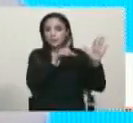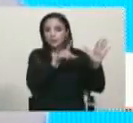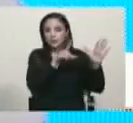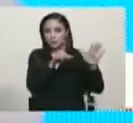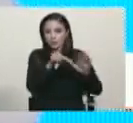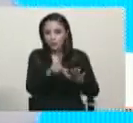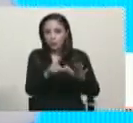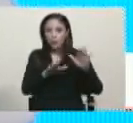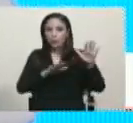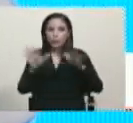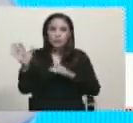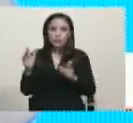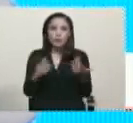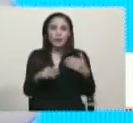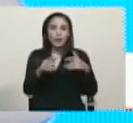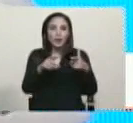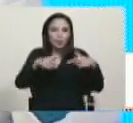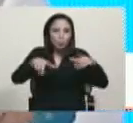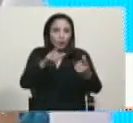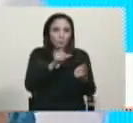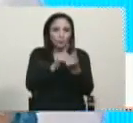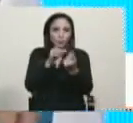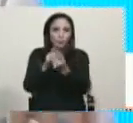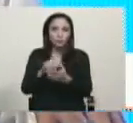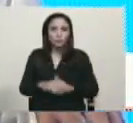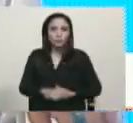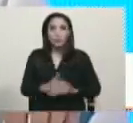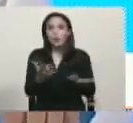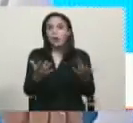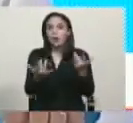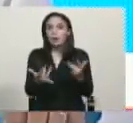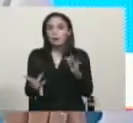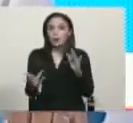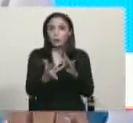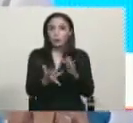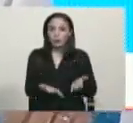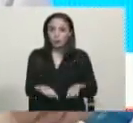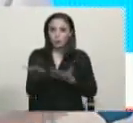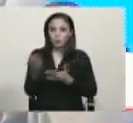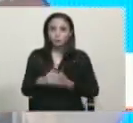13.615 consultorios. Bueno, vamos entonces